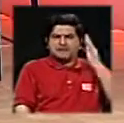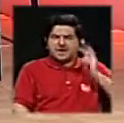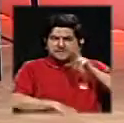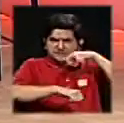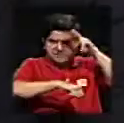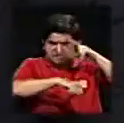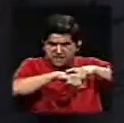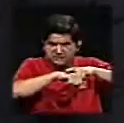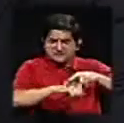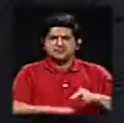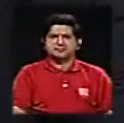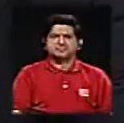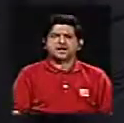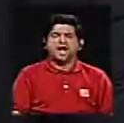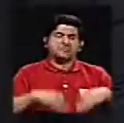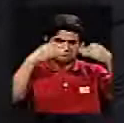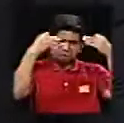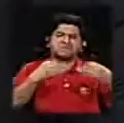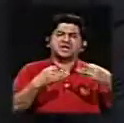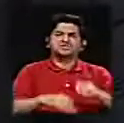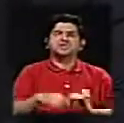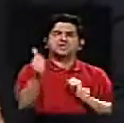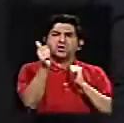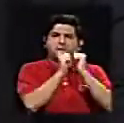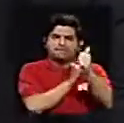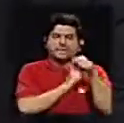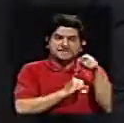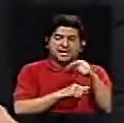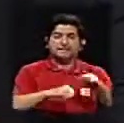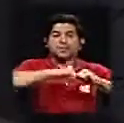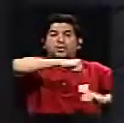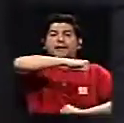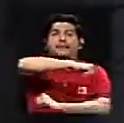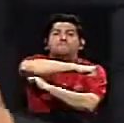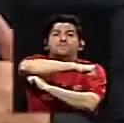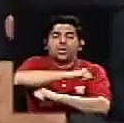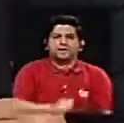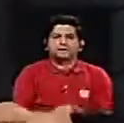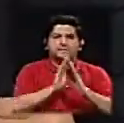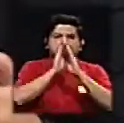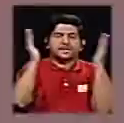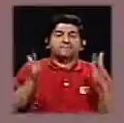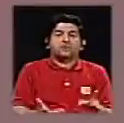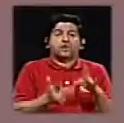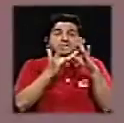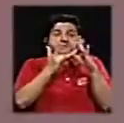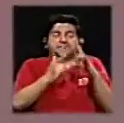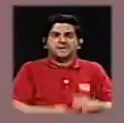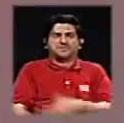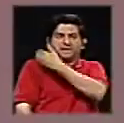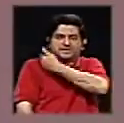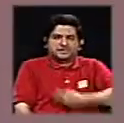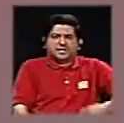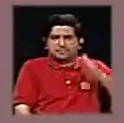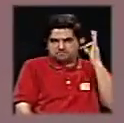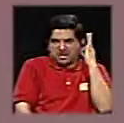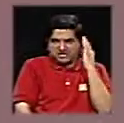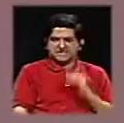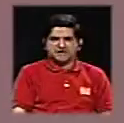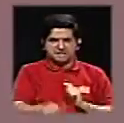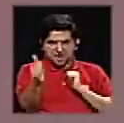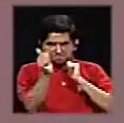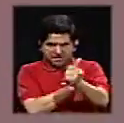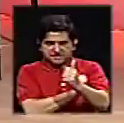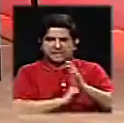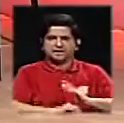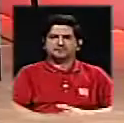República decidió pasar por esos puentes, se abrió el paso especialmente para que la presidenta de la República pasara por